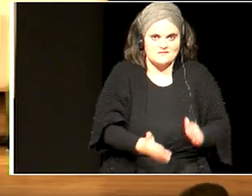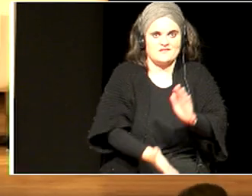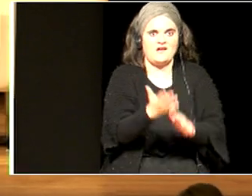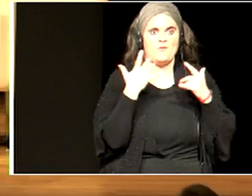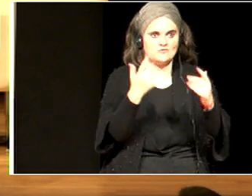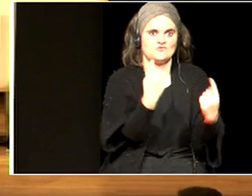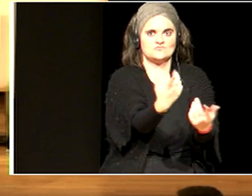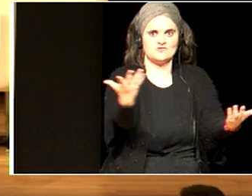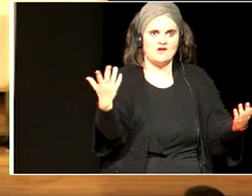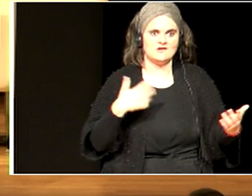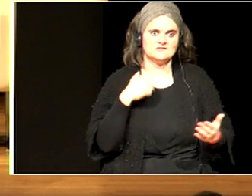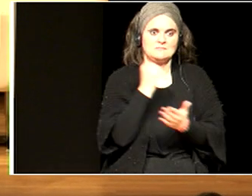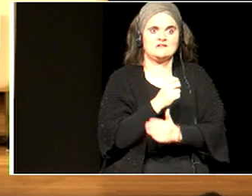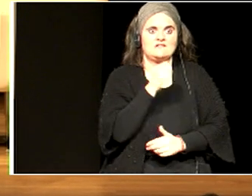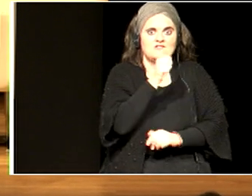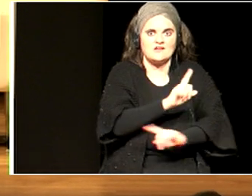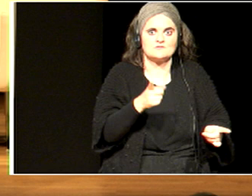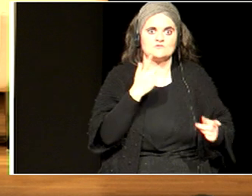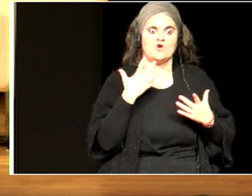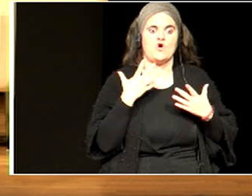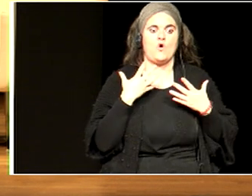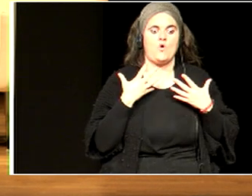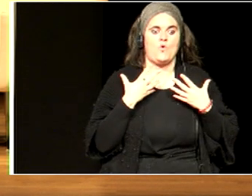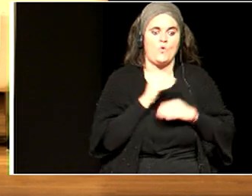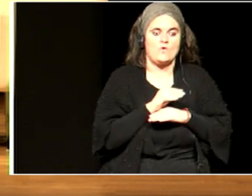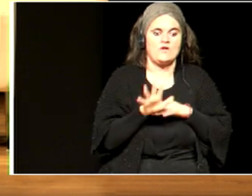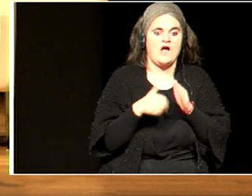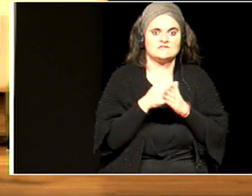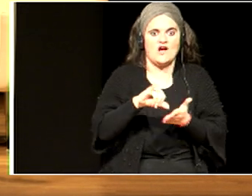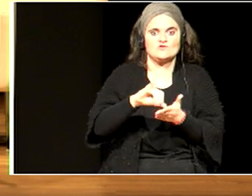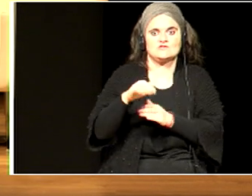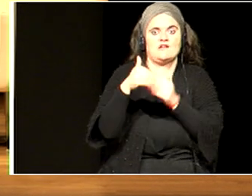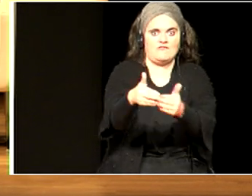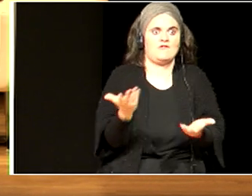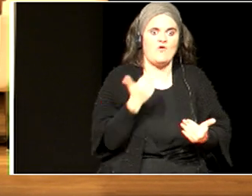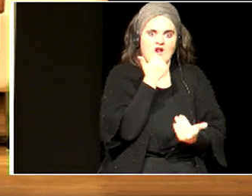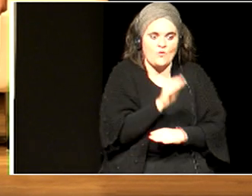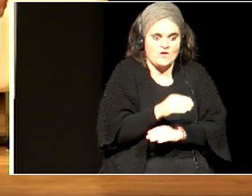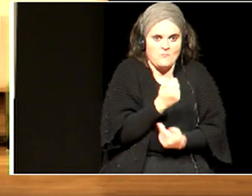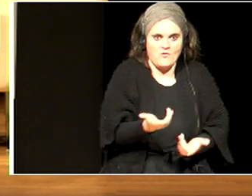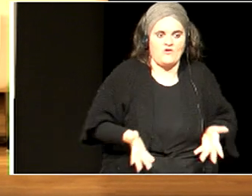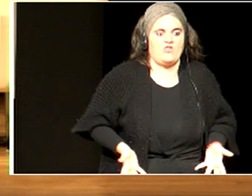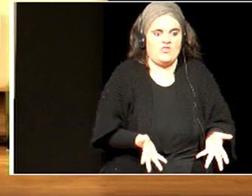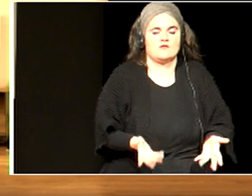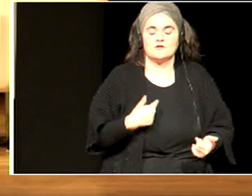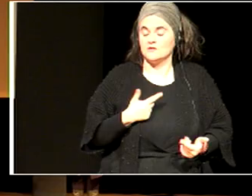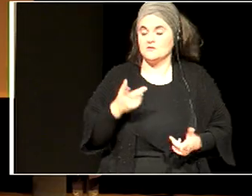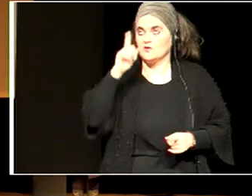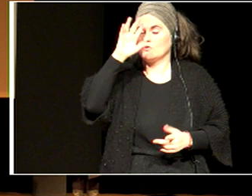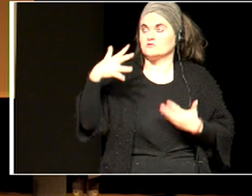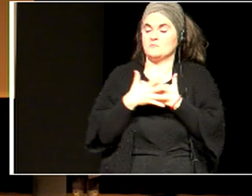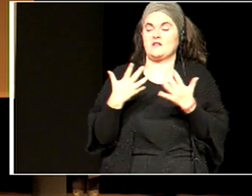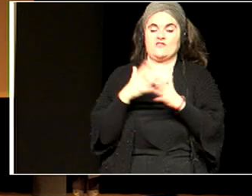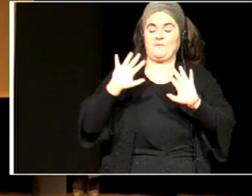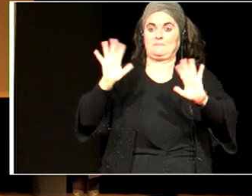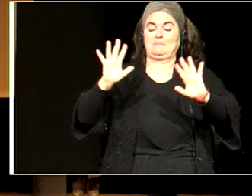por lo menos cuídala un poco no se lleva la hasta la próxima gasolinera no en algo no bueno creo que me estoy mezclando cuestiones anacrónicas